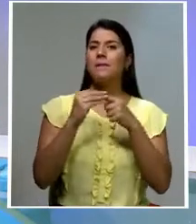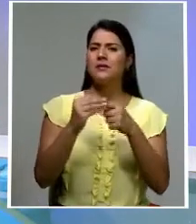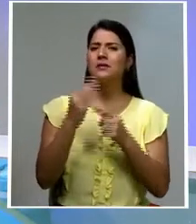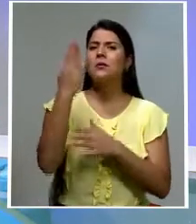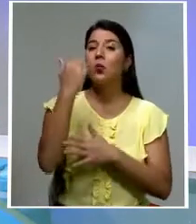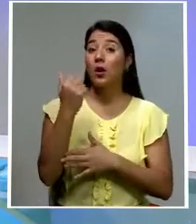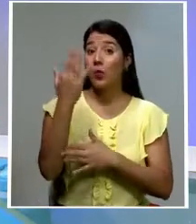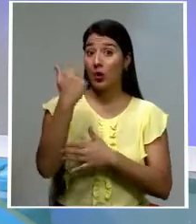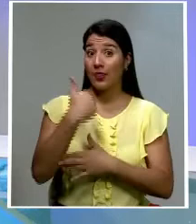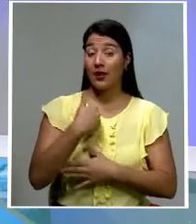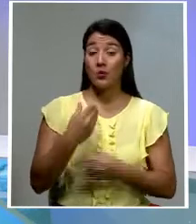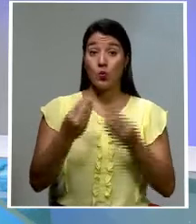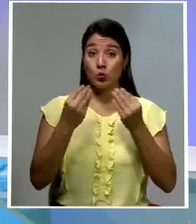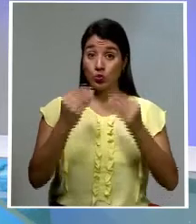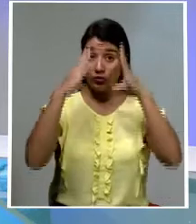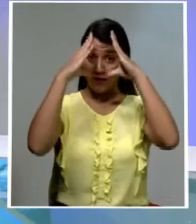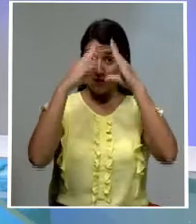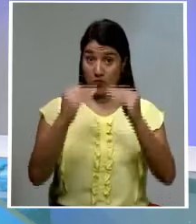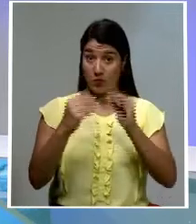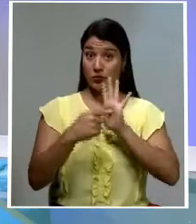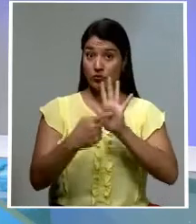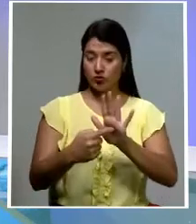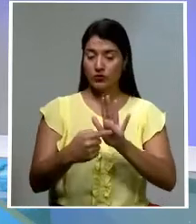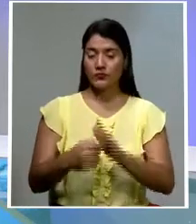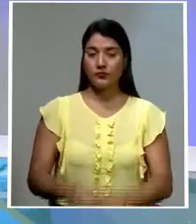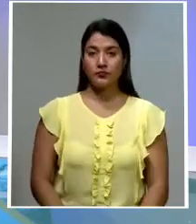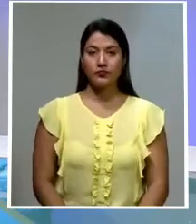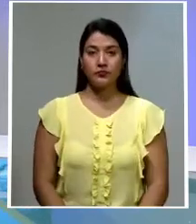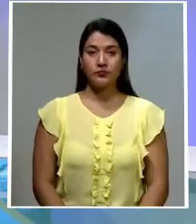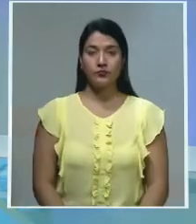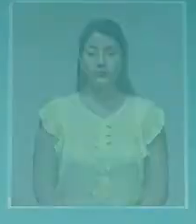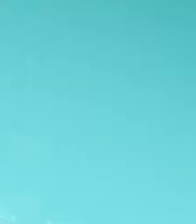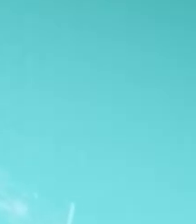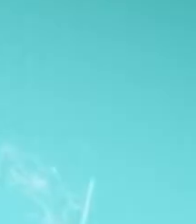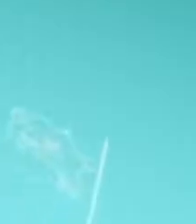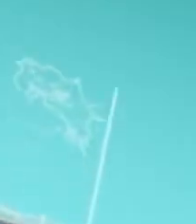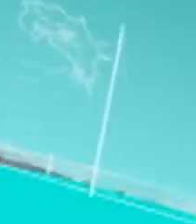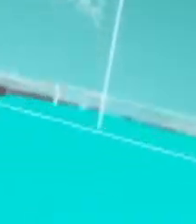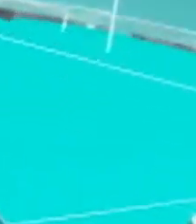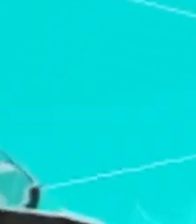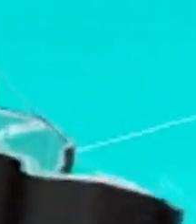hay mucha información que repasar. Adelante.